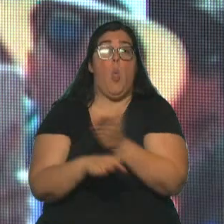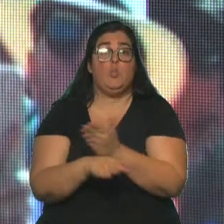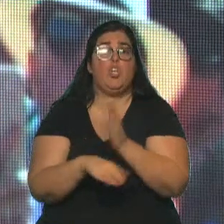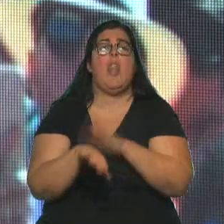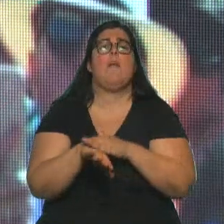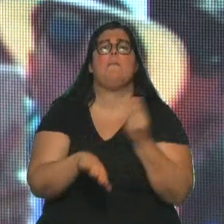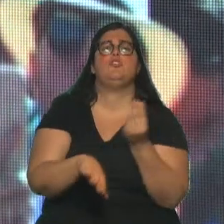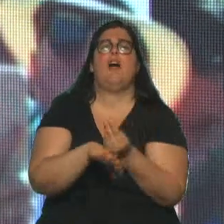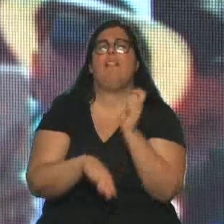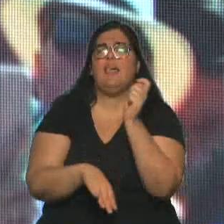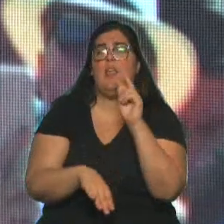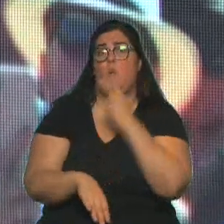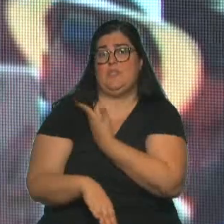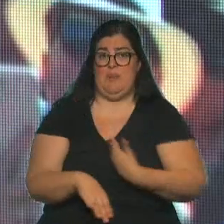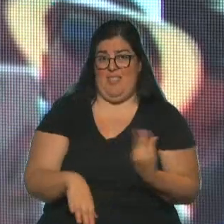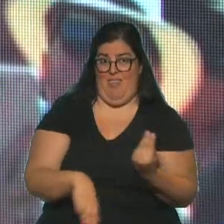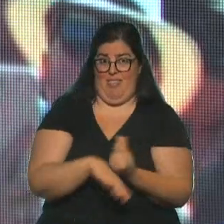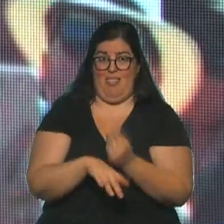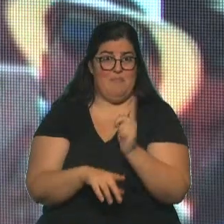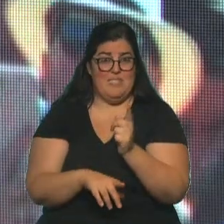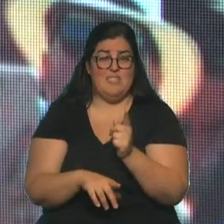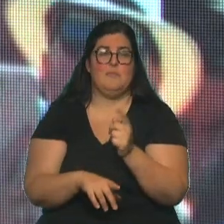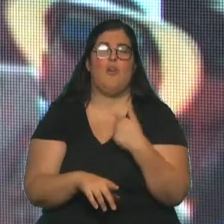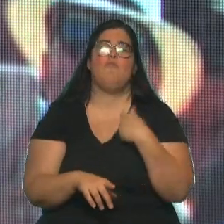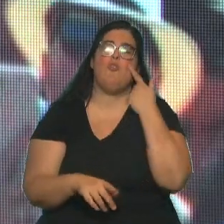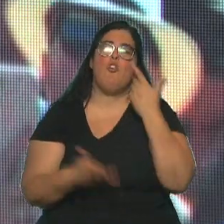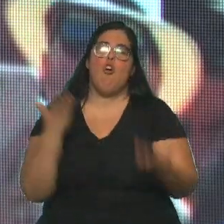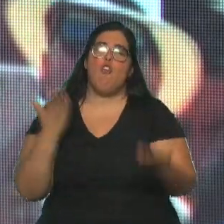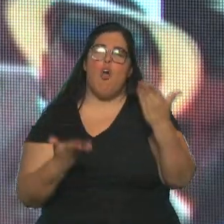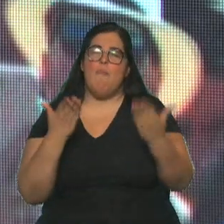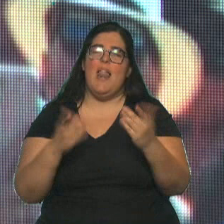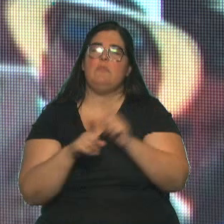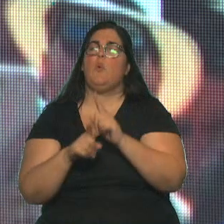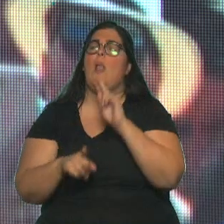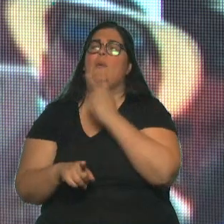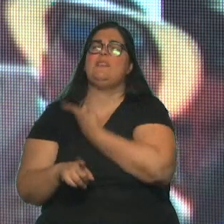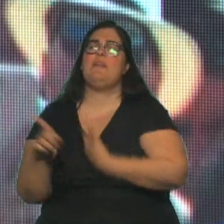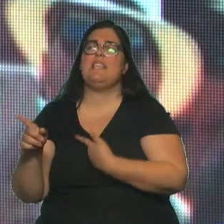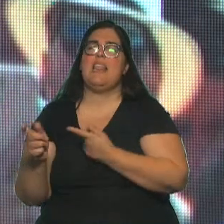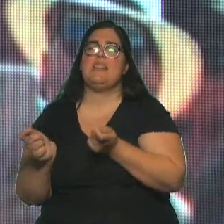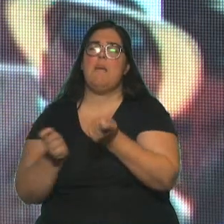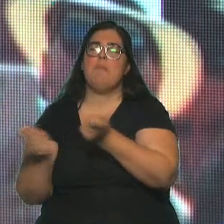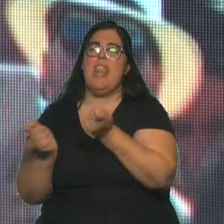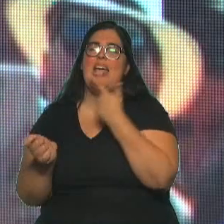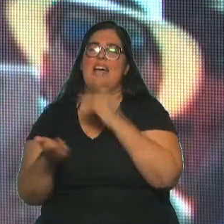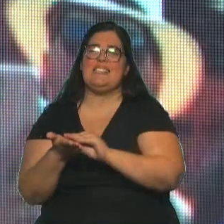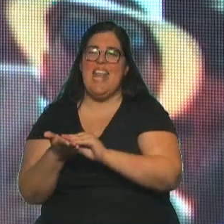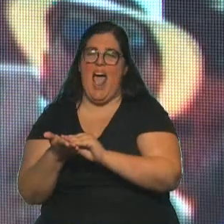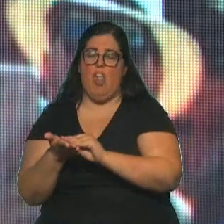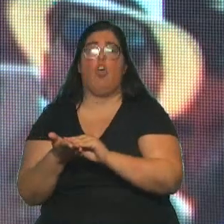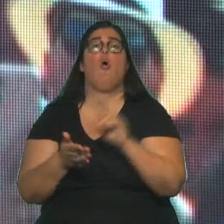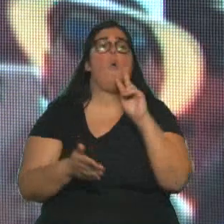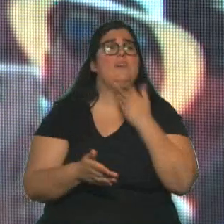nos llamaba toda la atención como, bueno, uno tal vez lo compara con lo que sucede acá, que un vicepresidente maneja el Senado. Bueno, va a manejar también el Senado, pero